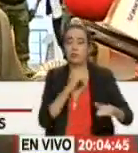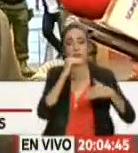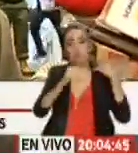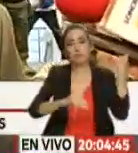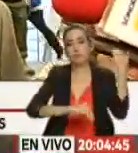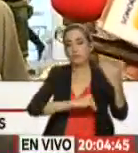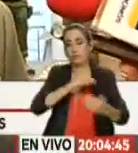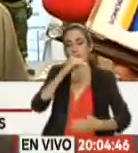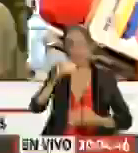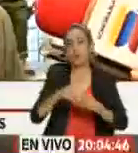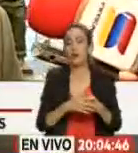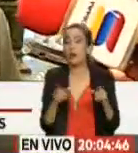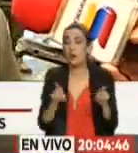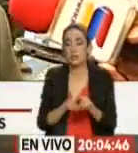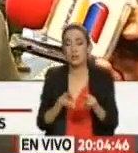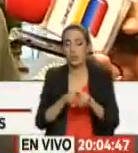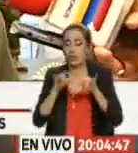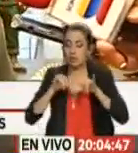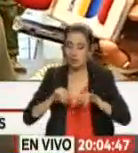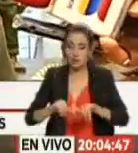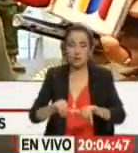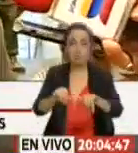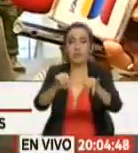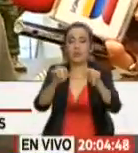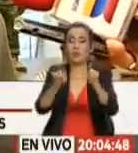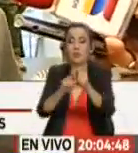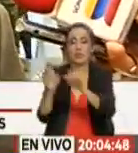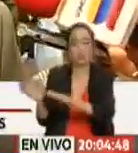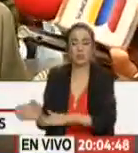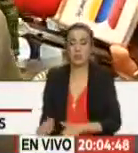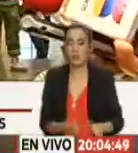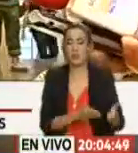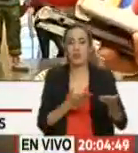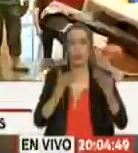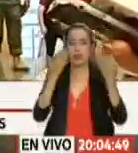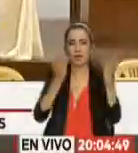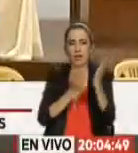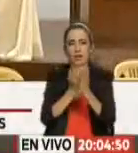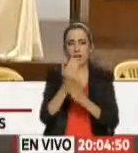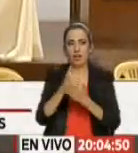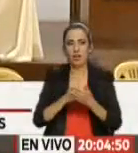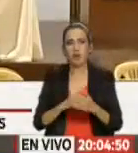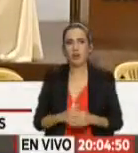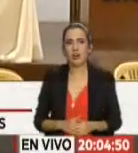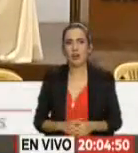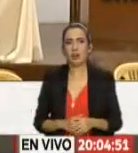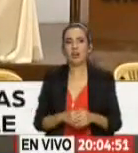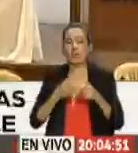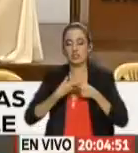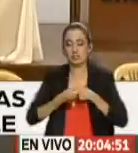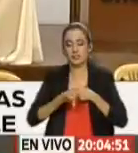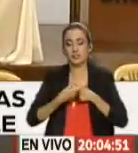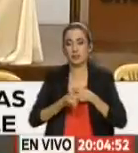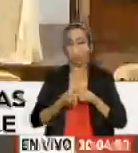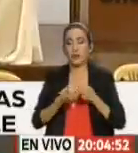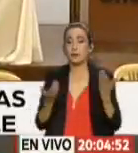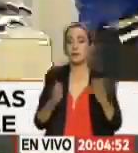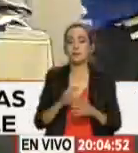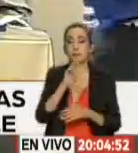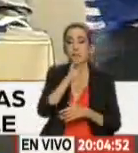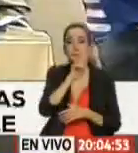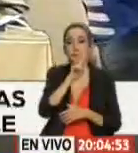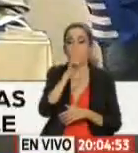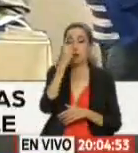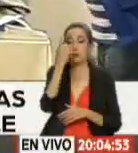procedimiento de escaneo y exactamente el mismo procedimiento de verificación de datos a través del sistema informático. El escrutinio se realizó desde las 23 horas